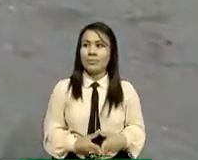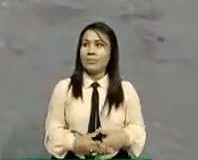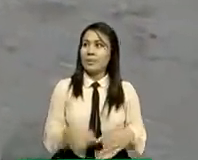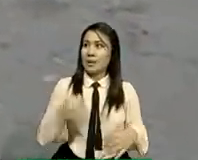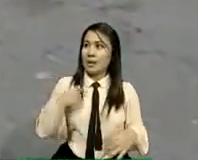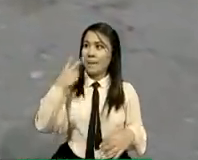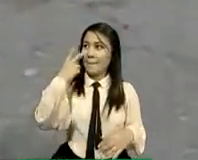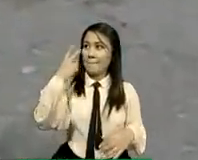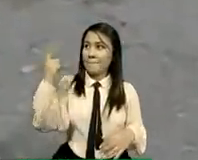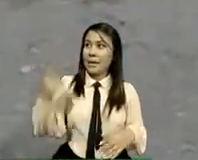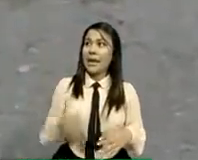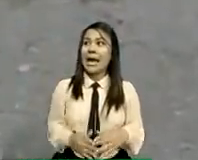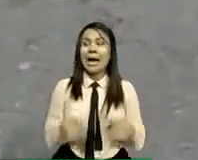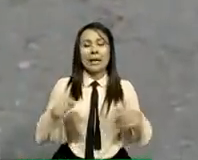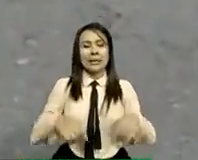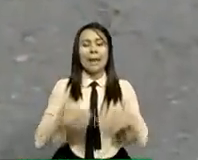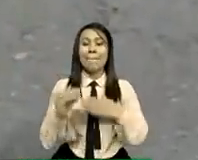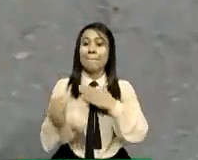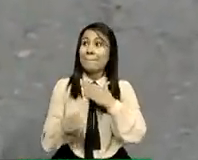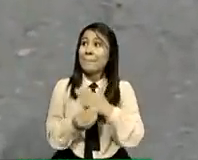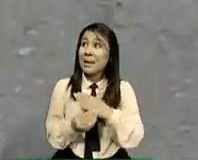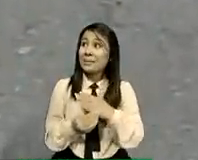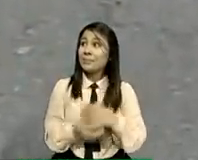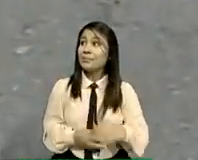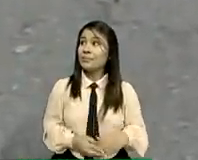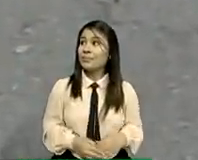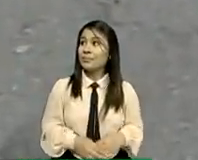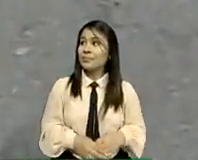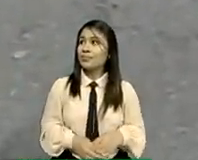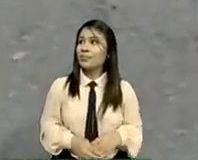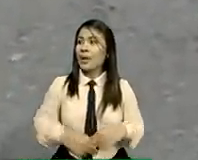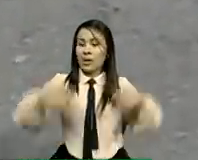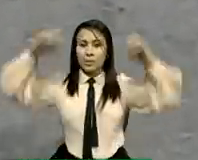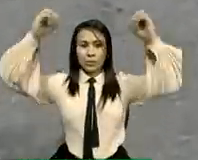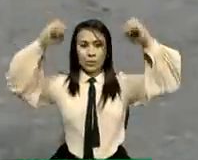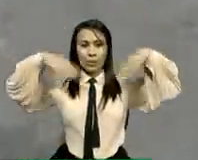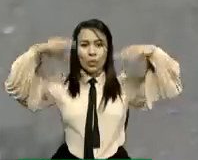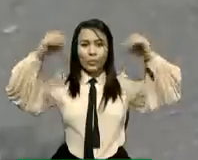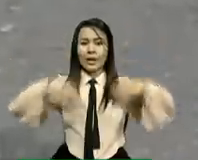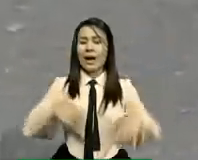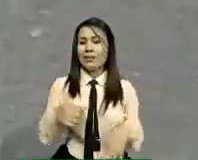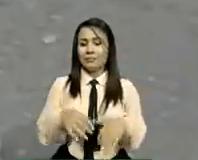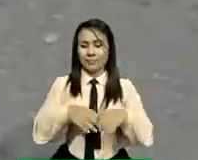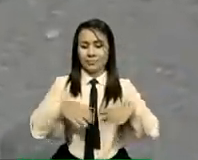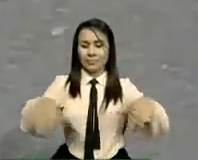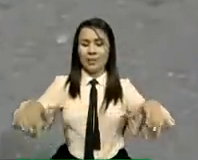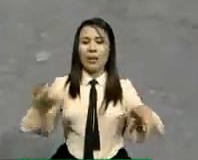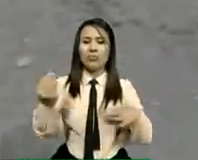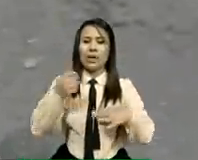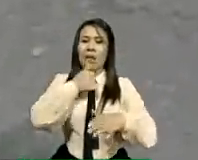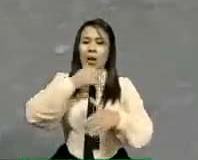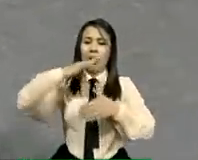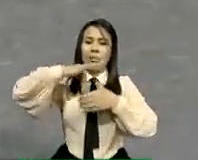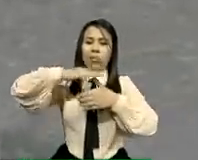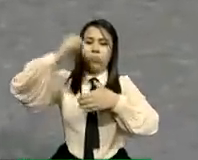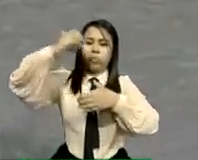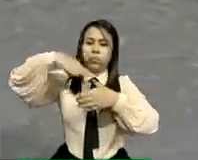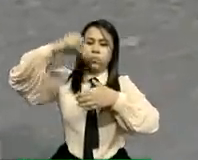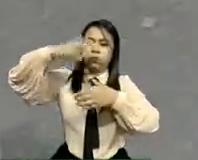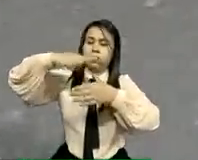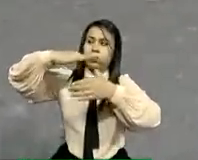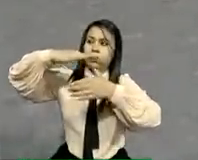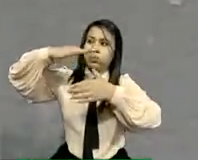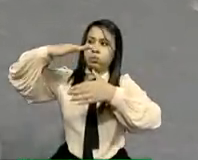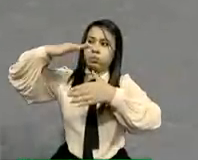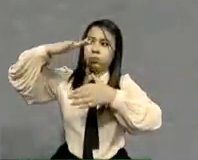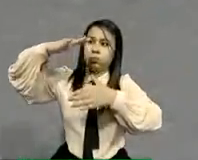buses. Esto sumado a la presencia, la existencia de las lluvias y las aguas que se están empozando en el sector,